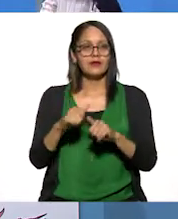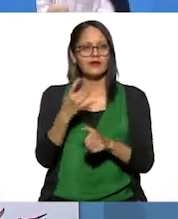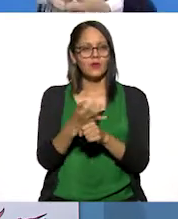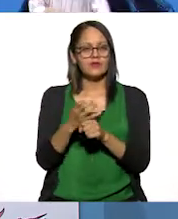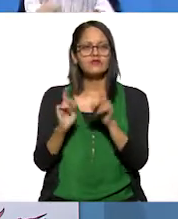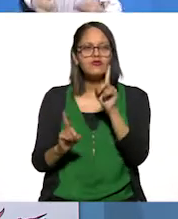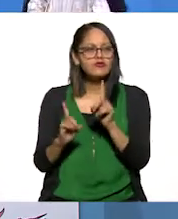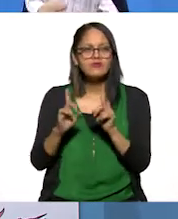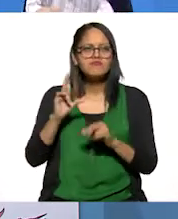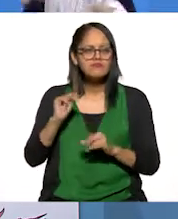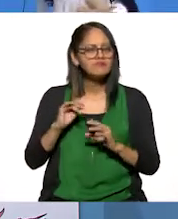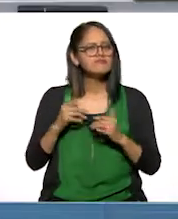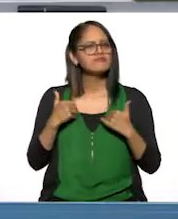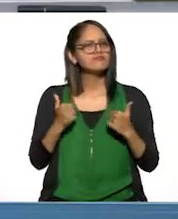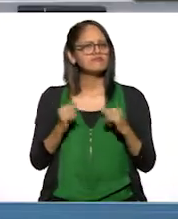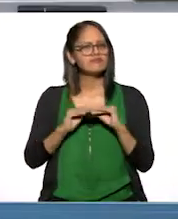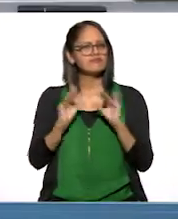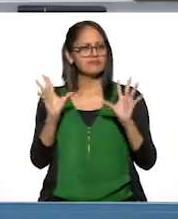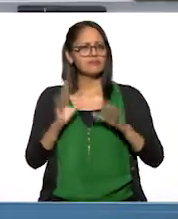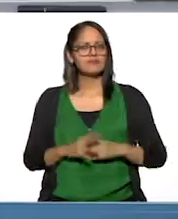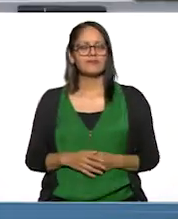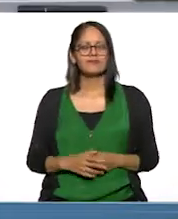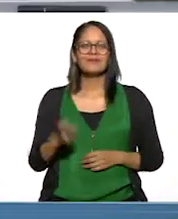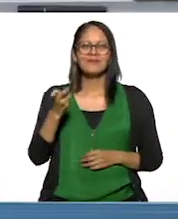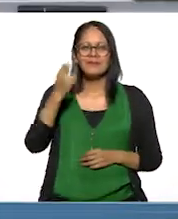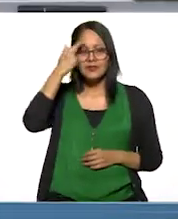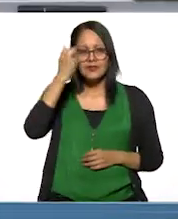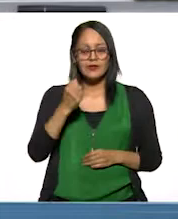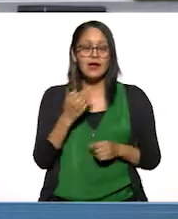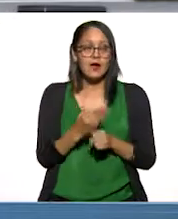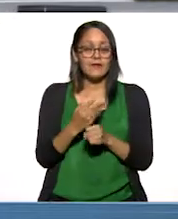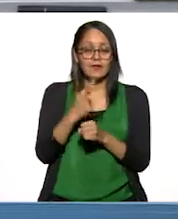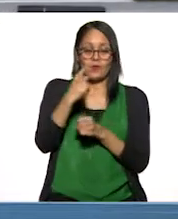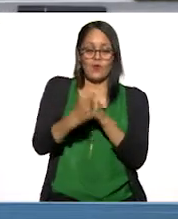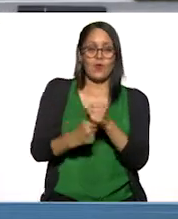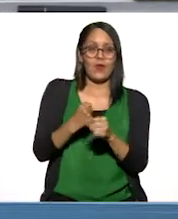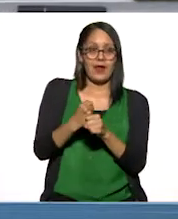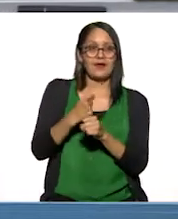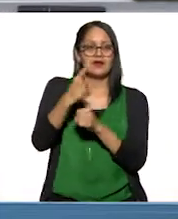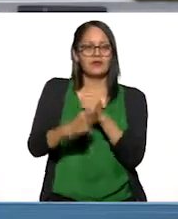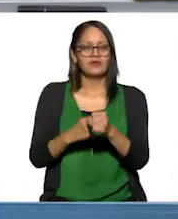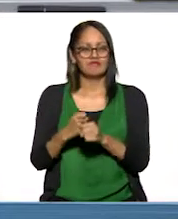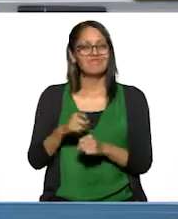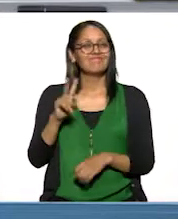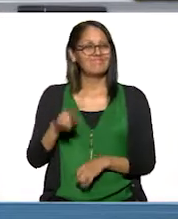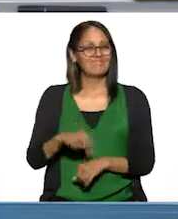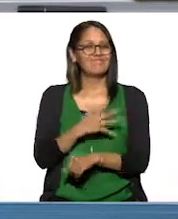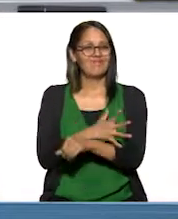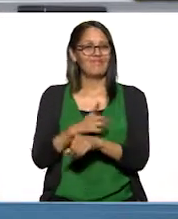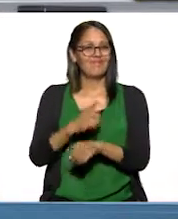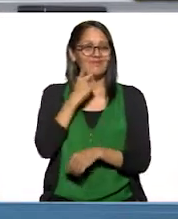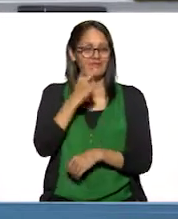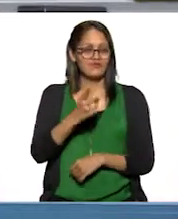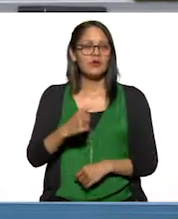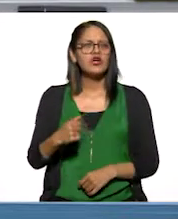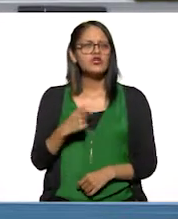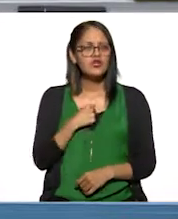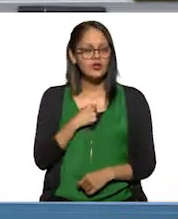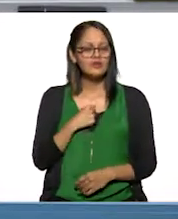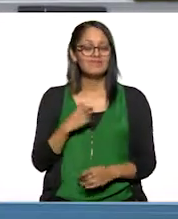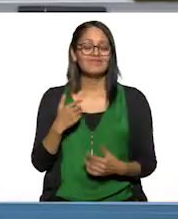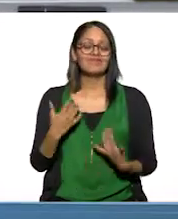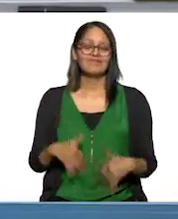ninguna duda. Tiene razón, porque con esto de los nuevos ciclos, hoy les tengo que decir la verdad, estoy